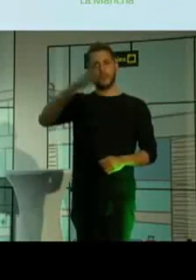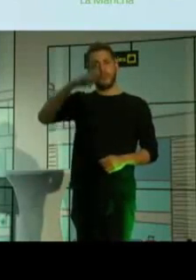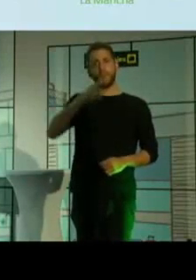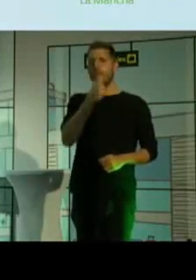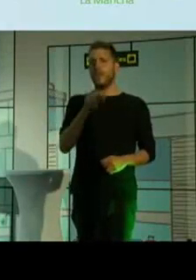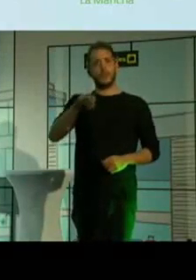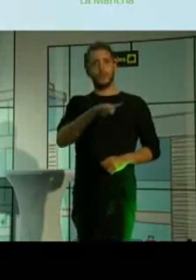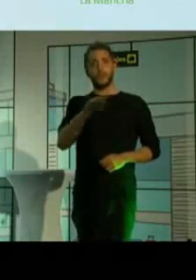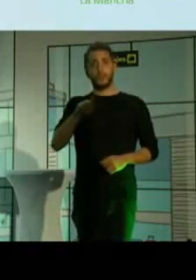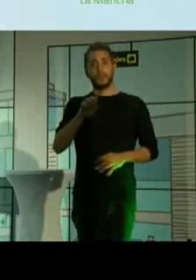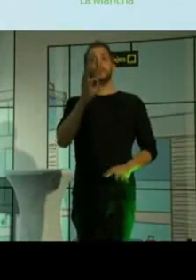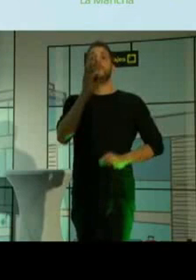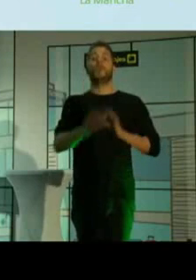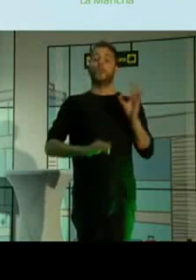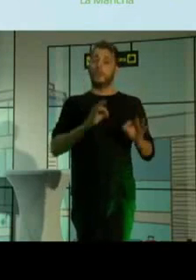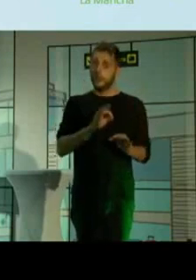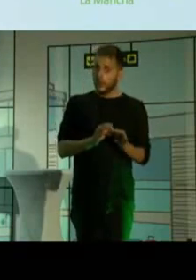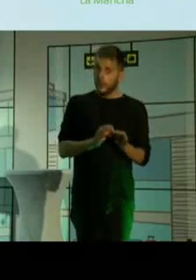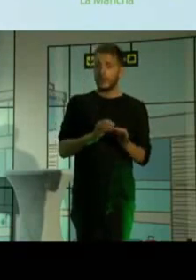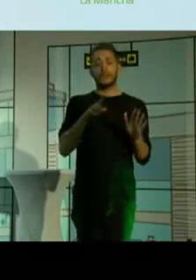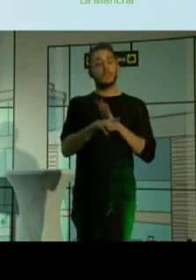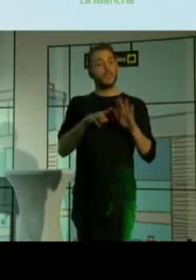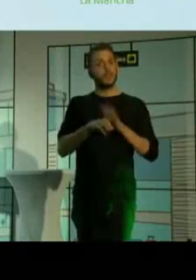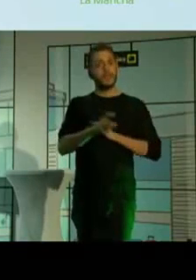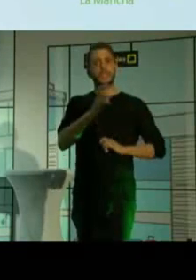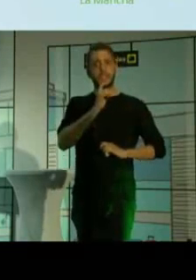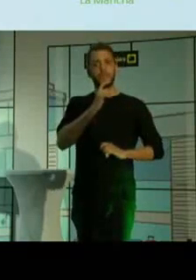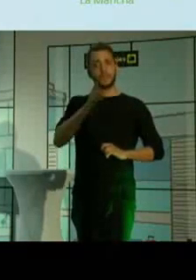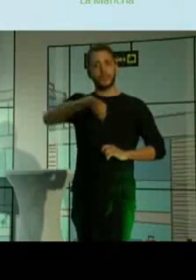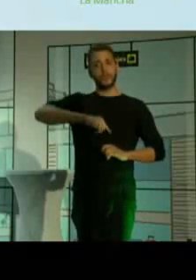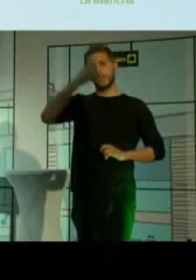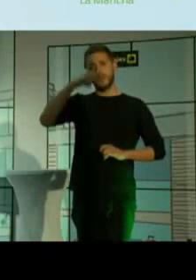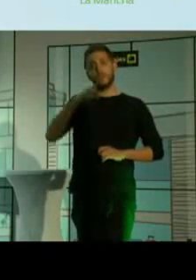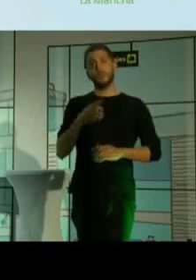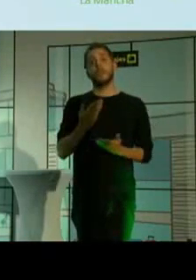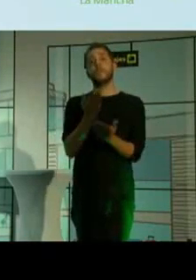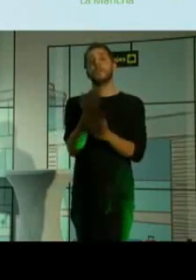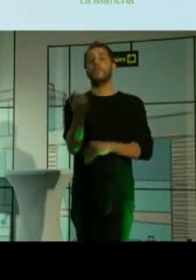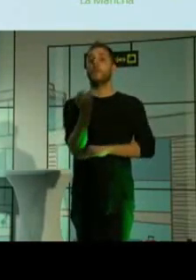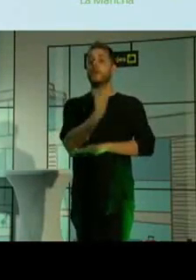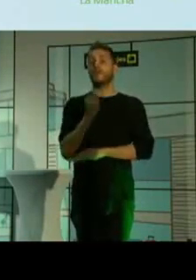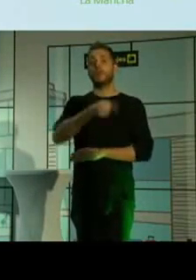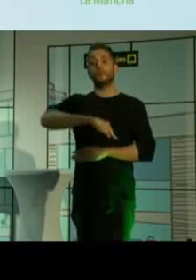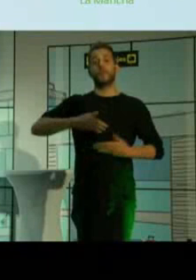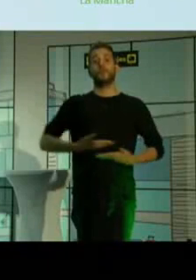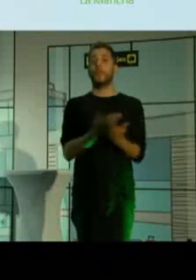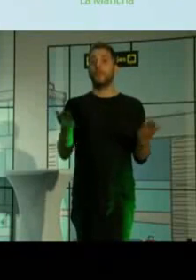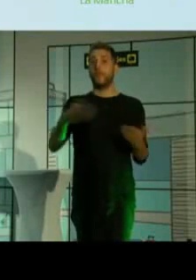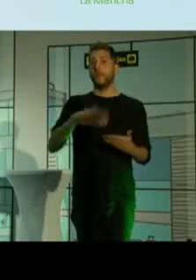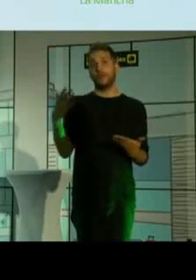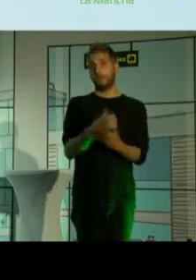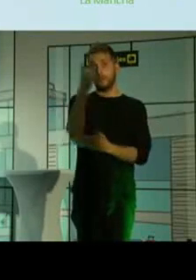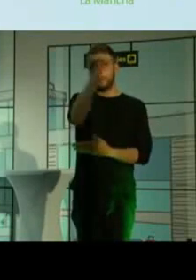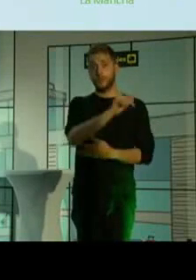las organizaciones son difíciles de gestionar os pedimos apoyo y confiamos en vosotros y vosotras